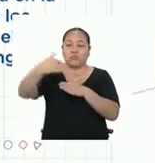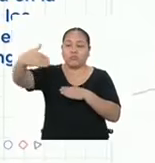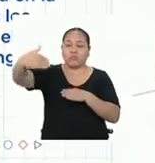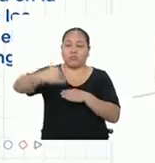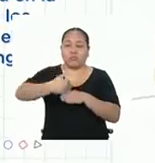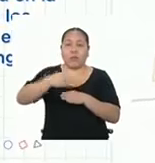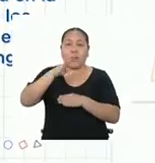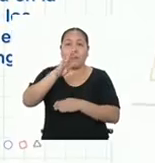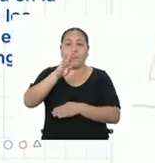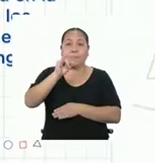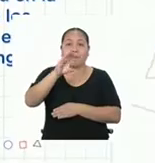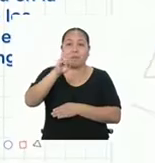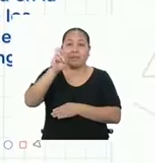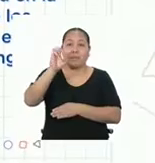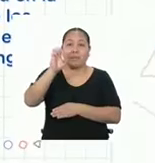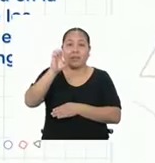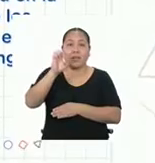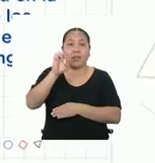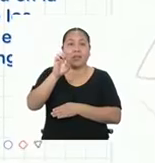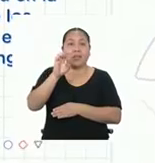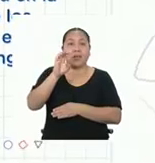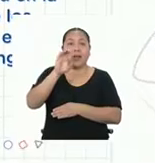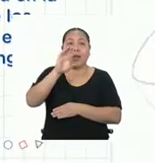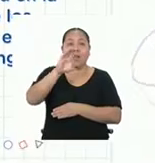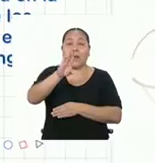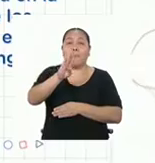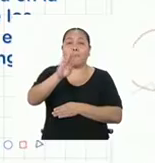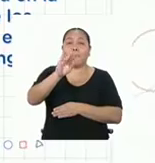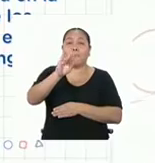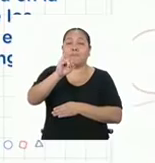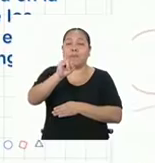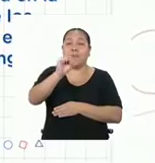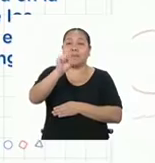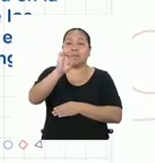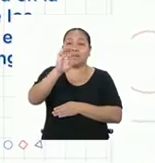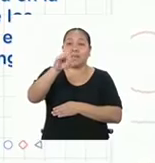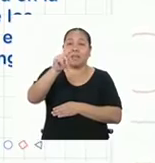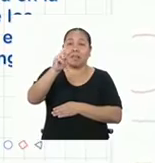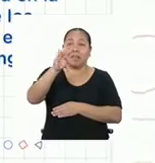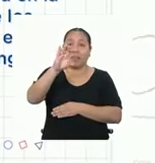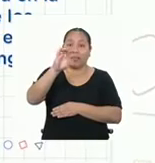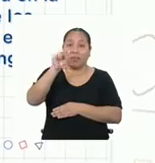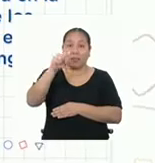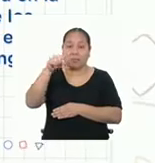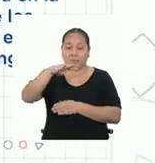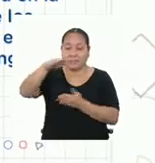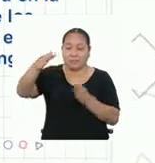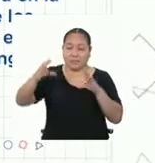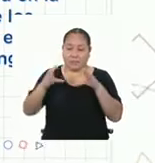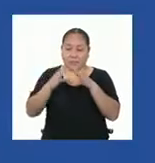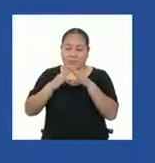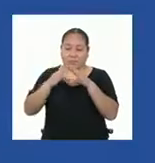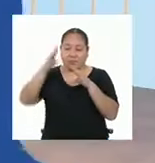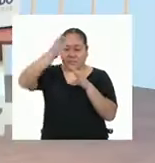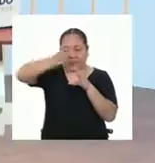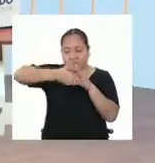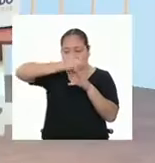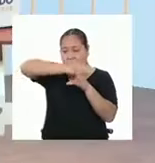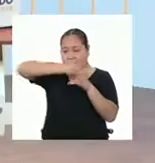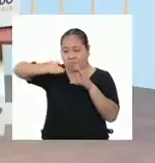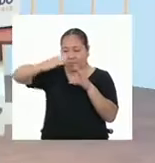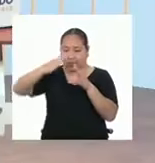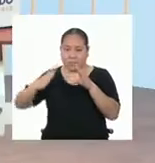vicetrices de los ángulos internos en un triángulo Y es el centro de la circunferencia inscrita en el triángulo